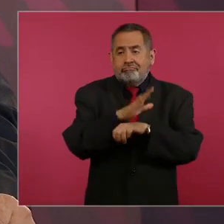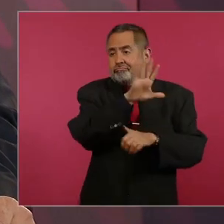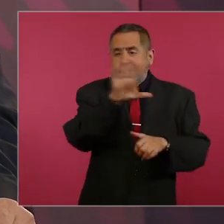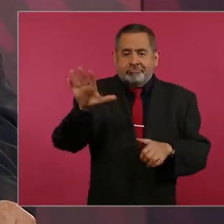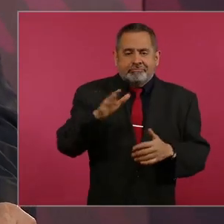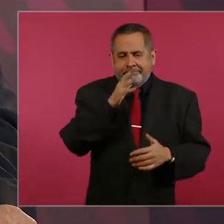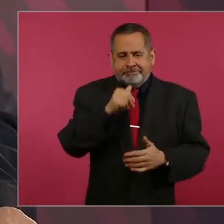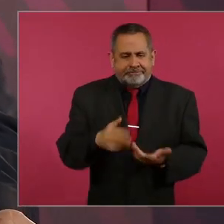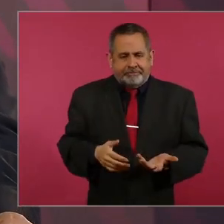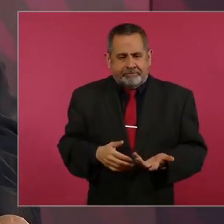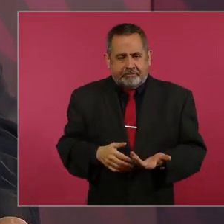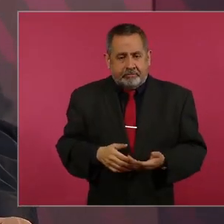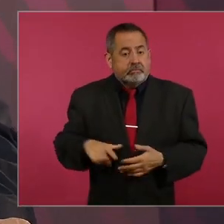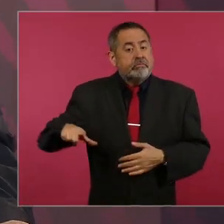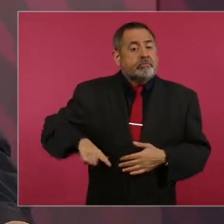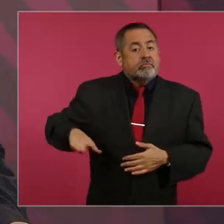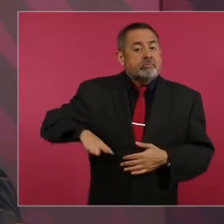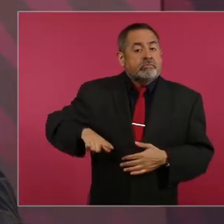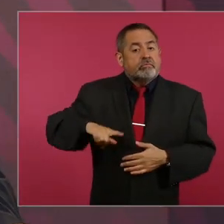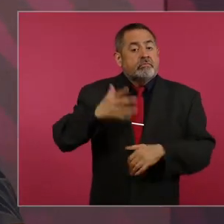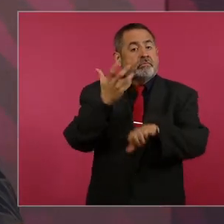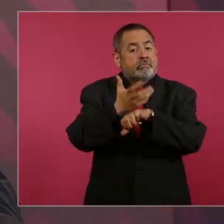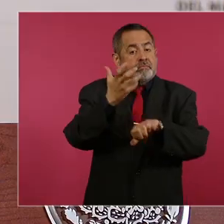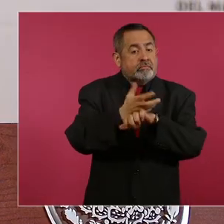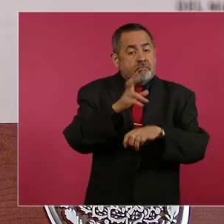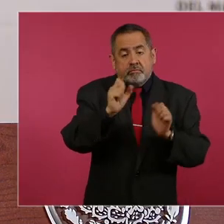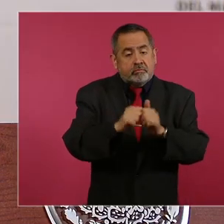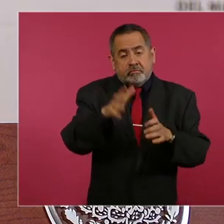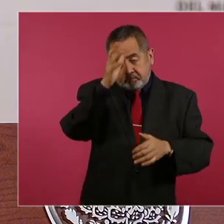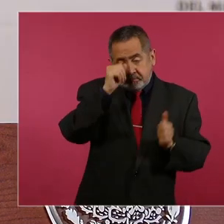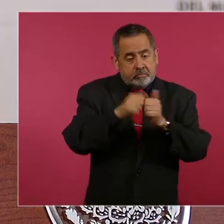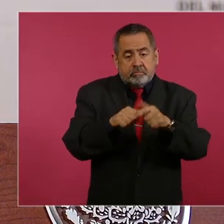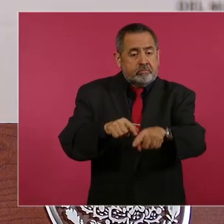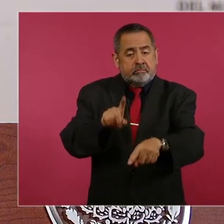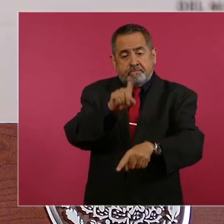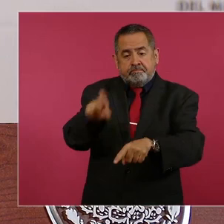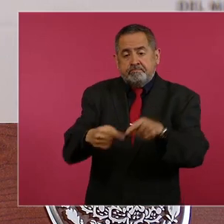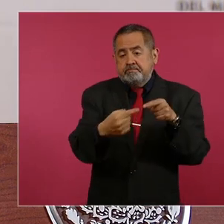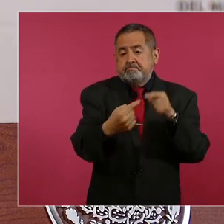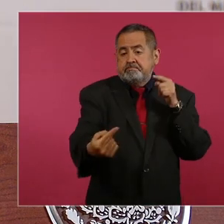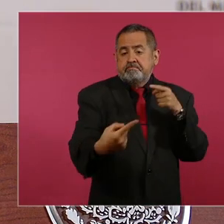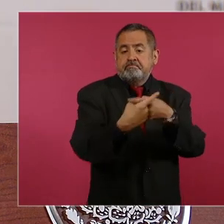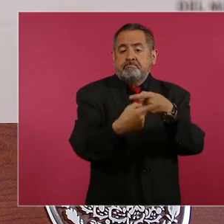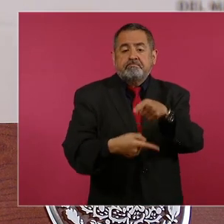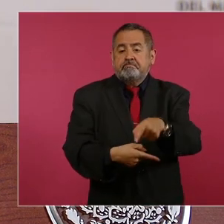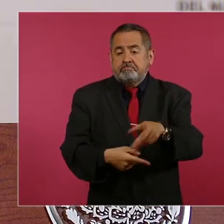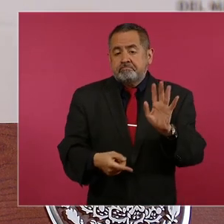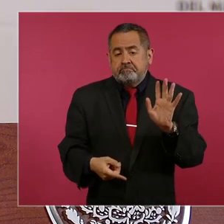está en contra de esta decisión y